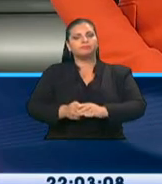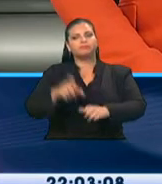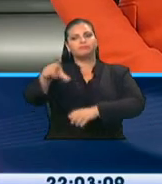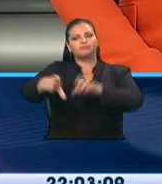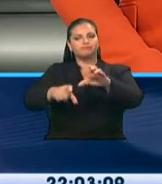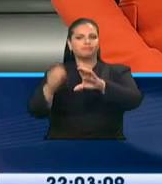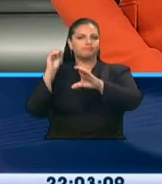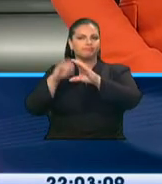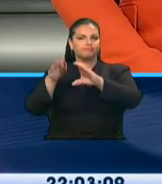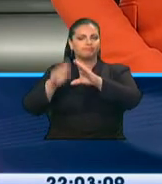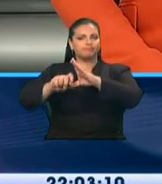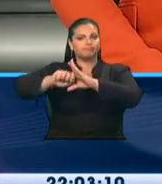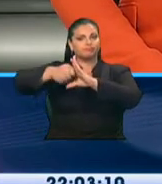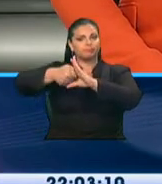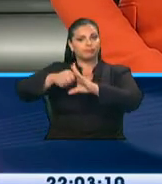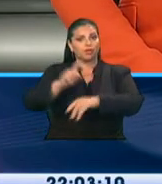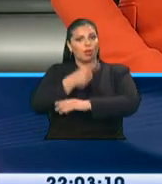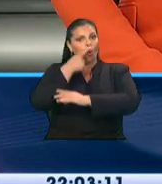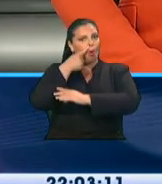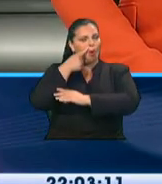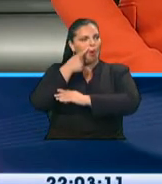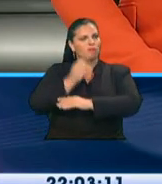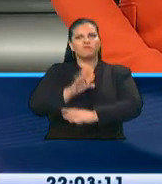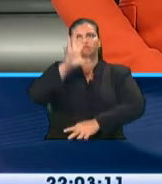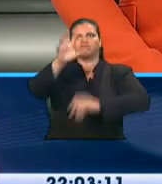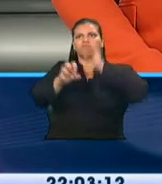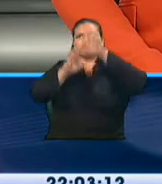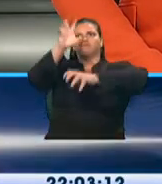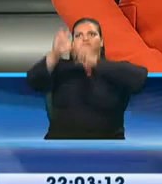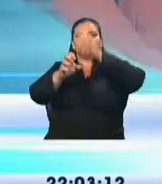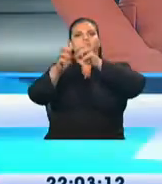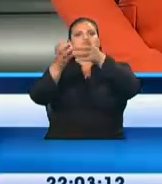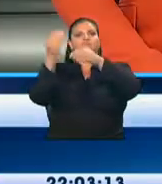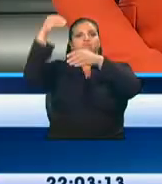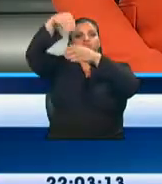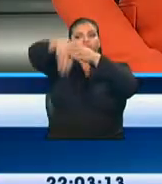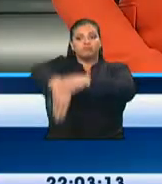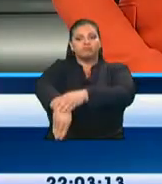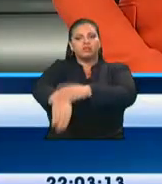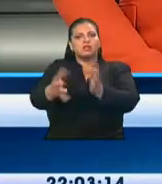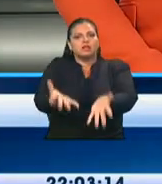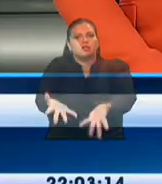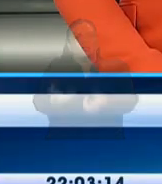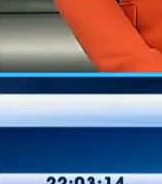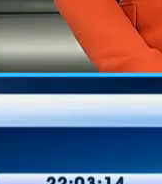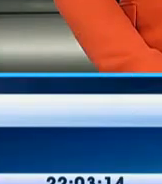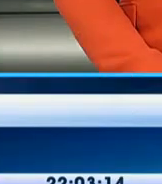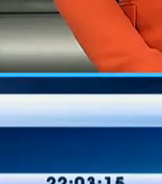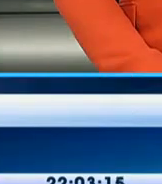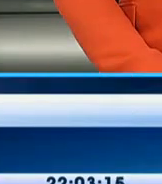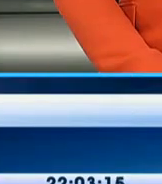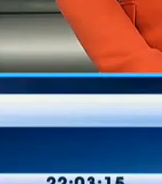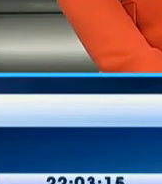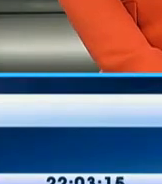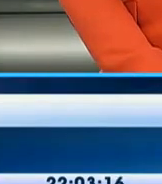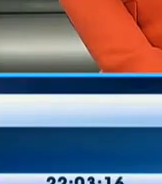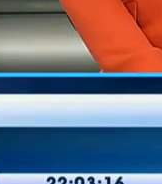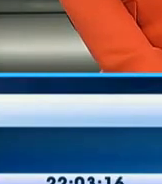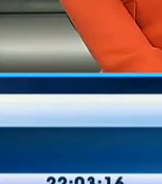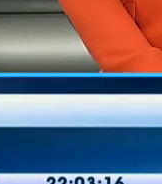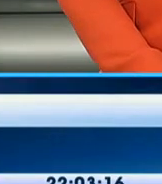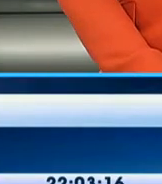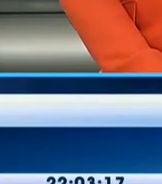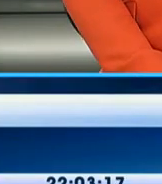un sujeto al estilo El Hombre Araña ingresó con la intención de robar. No es la primera vez que es visitada por los delincuentes.